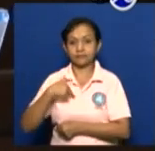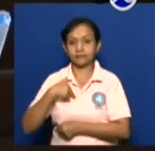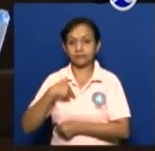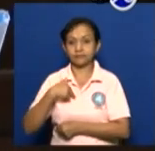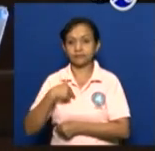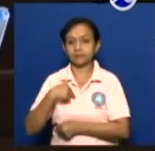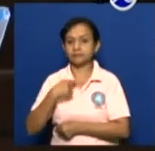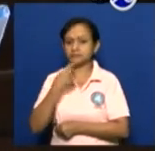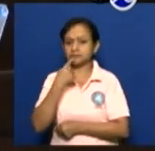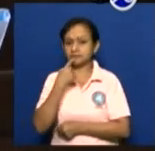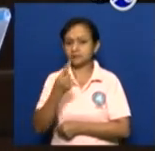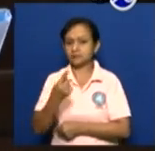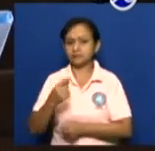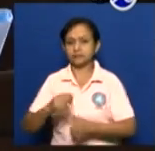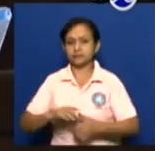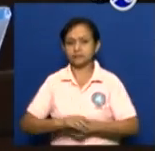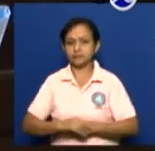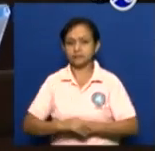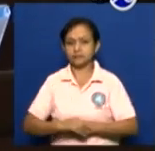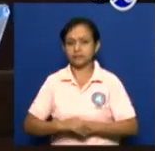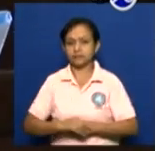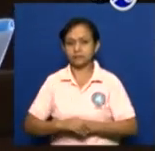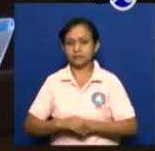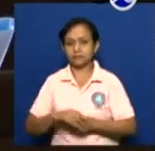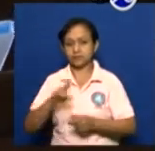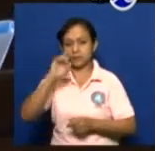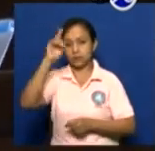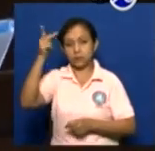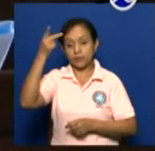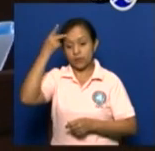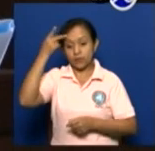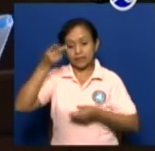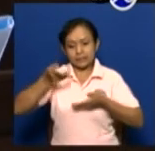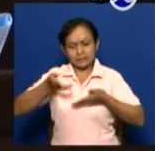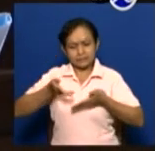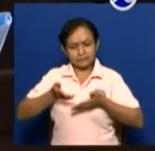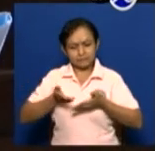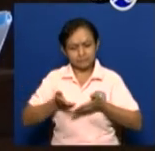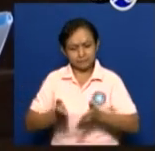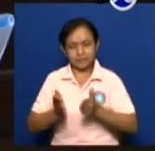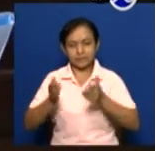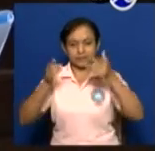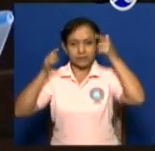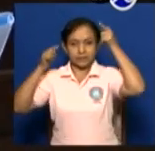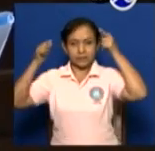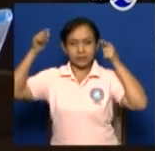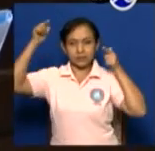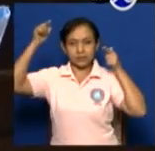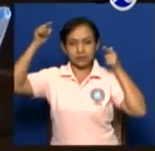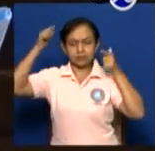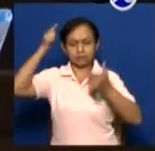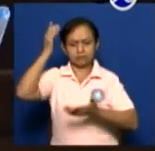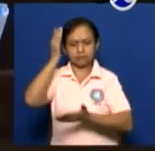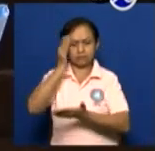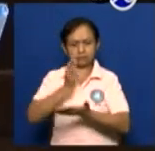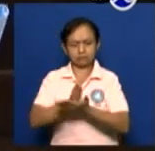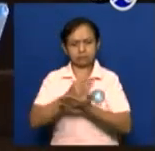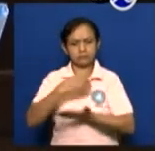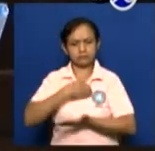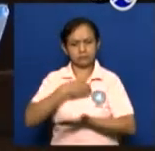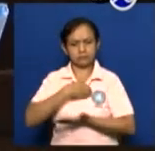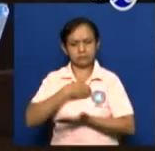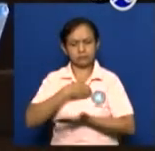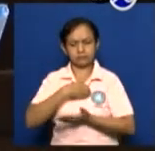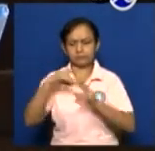podríamos decir su nacimiento político. Cuando Sandino tomó la decisión de